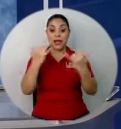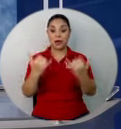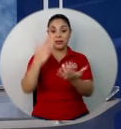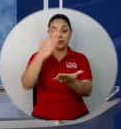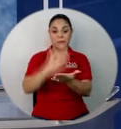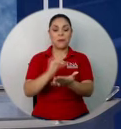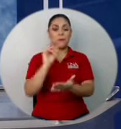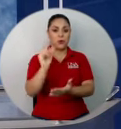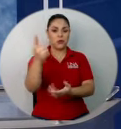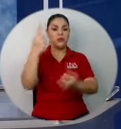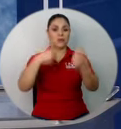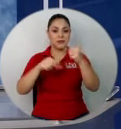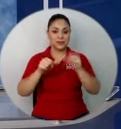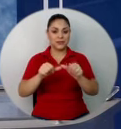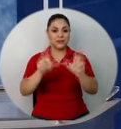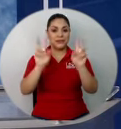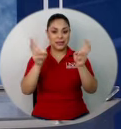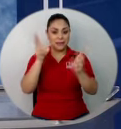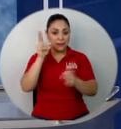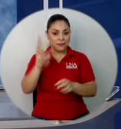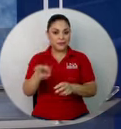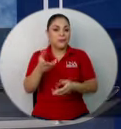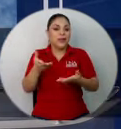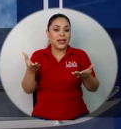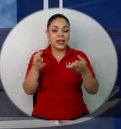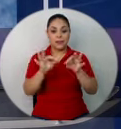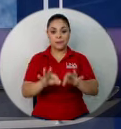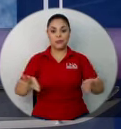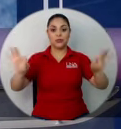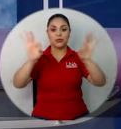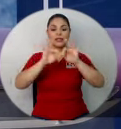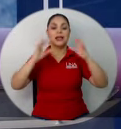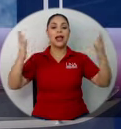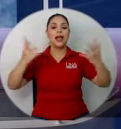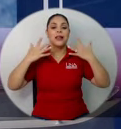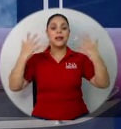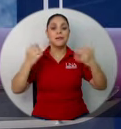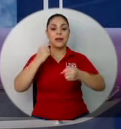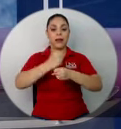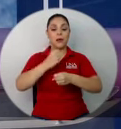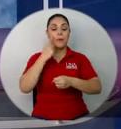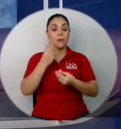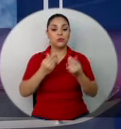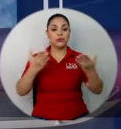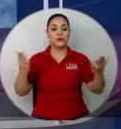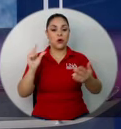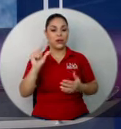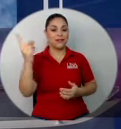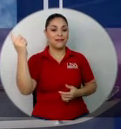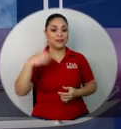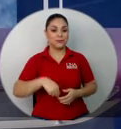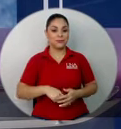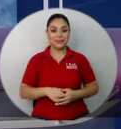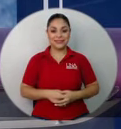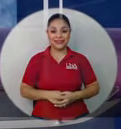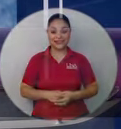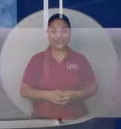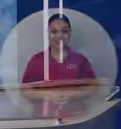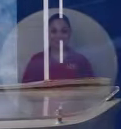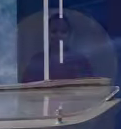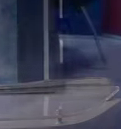a ir a una pausa, pero ya regresamos aquí con una mirada en el tema de la importancia del clima laboral para la productividad. Ya